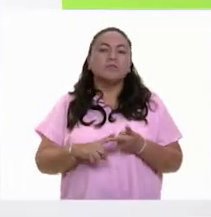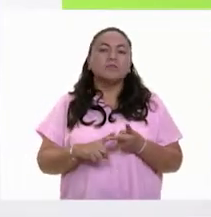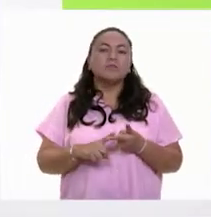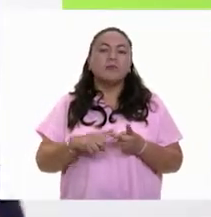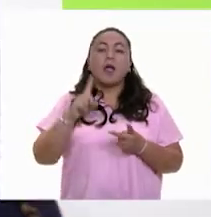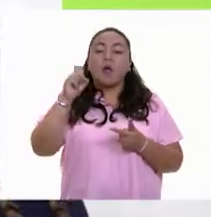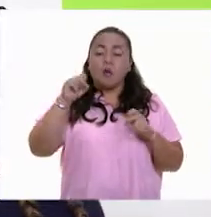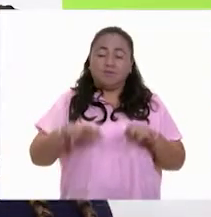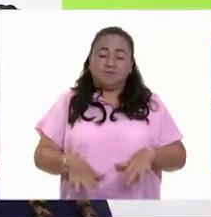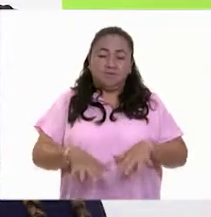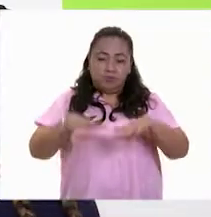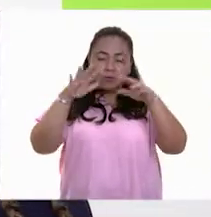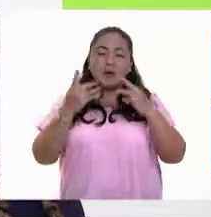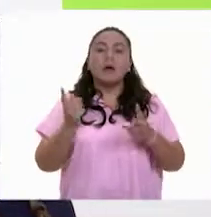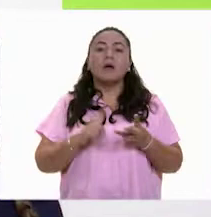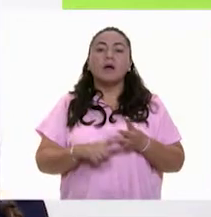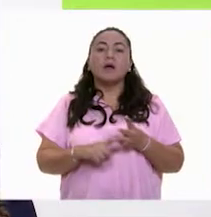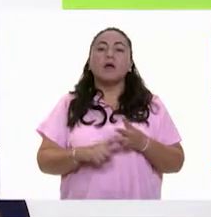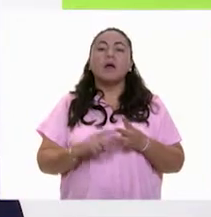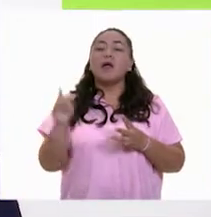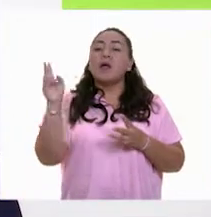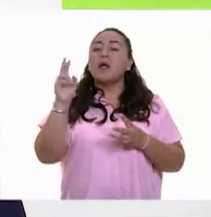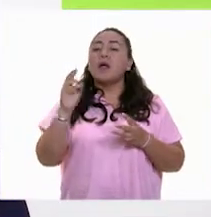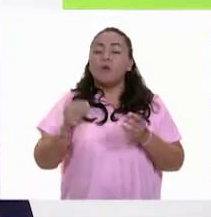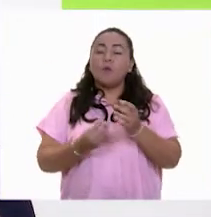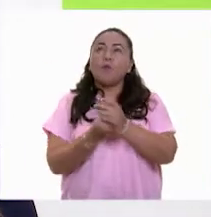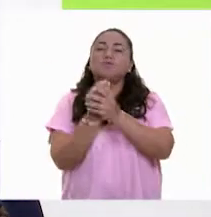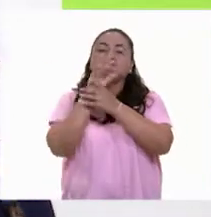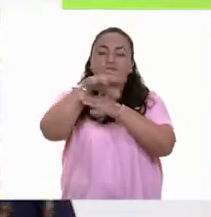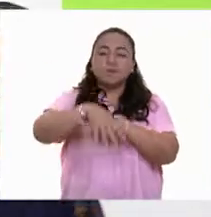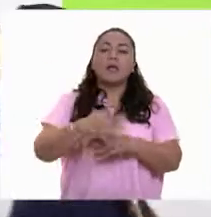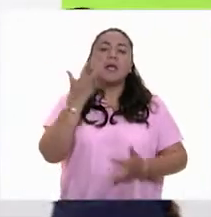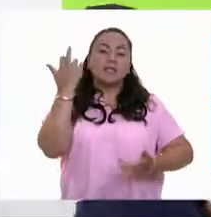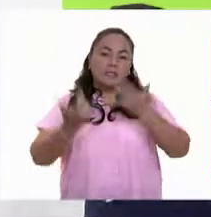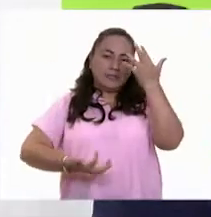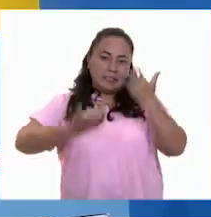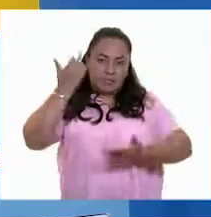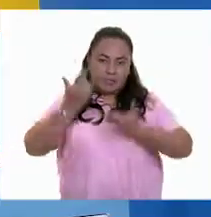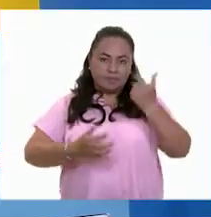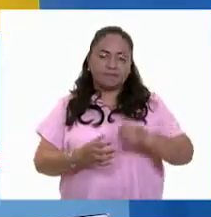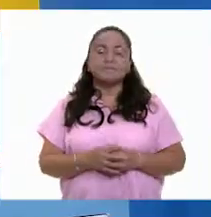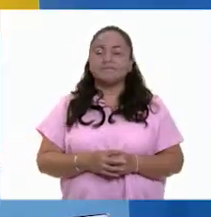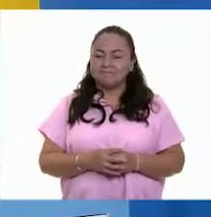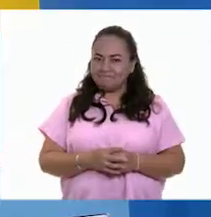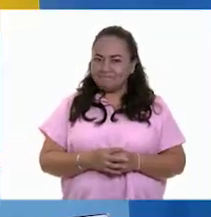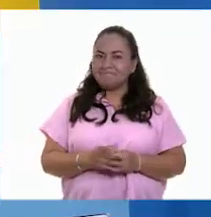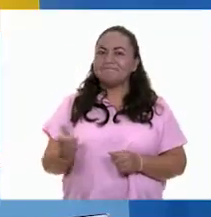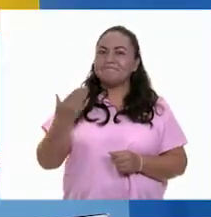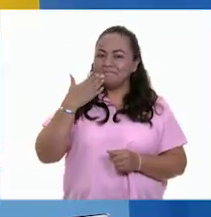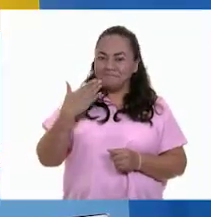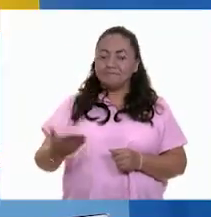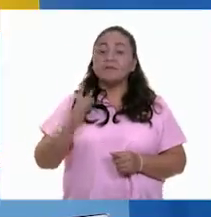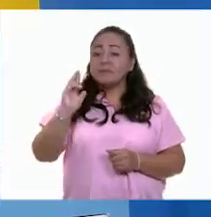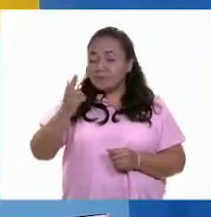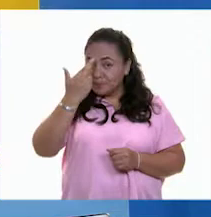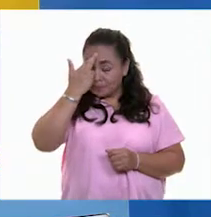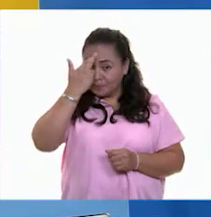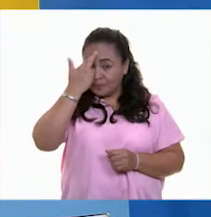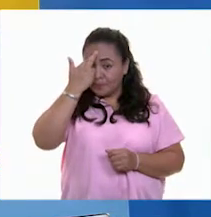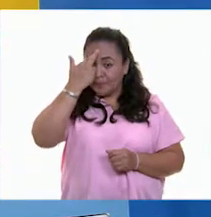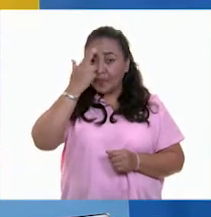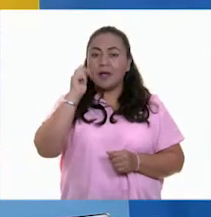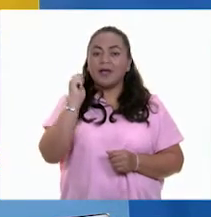muy bien, las erupciones volcánicas y los incendios. Así es. Excelente, Larisa. Recordemos que